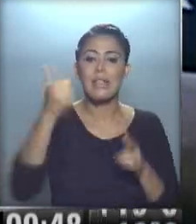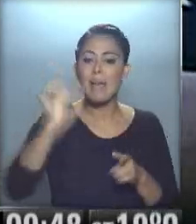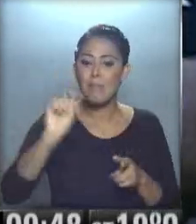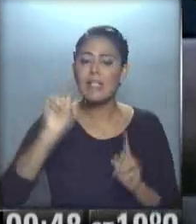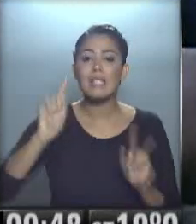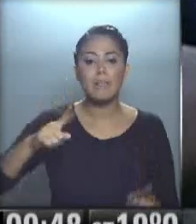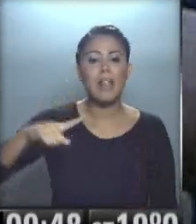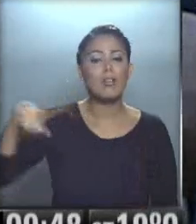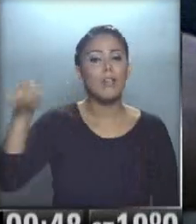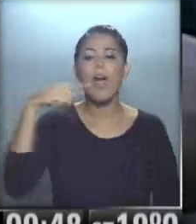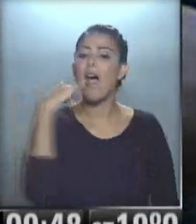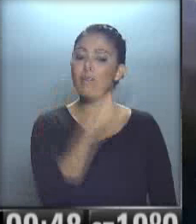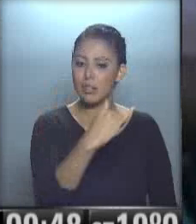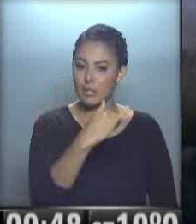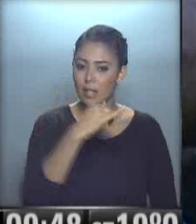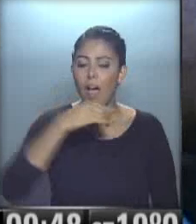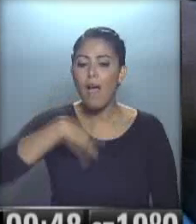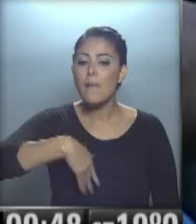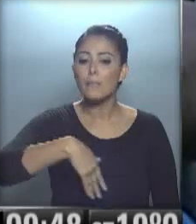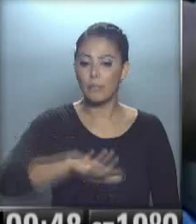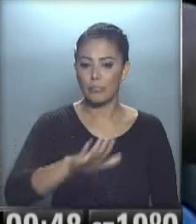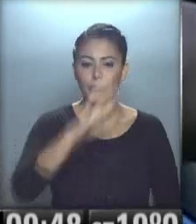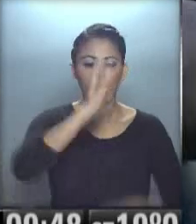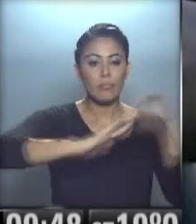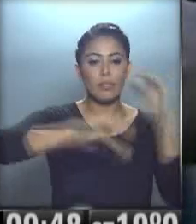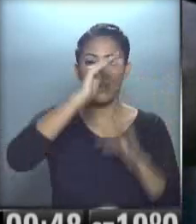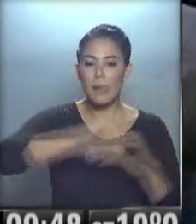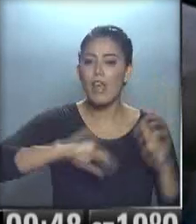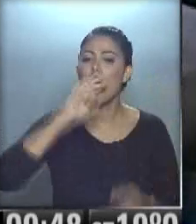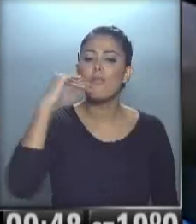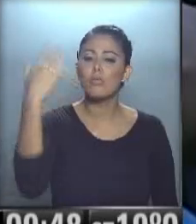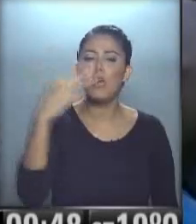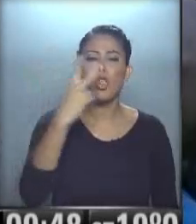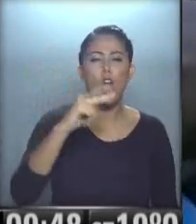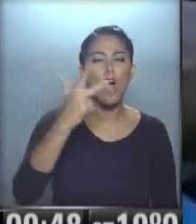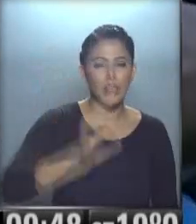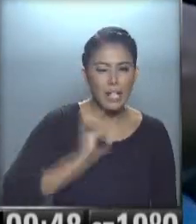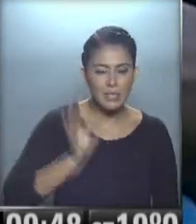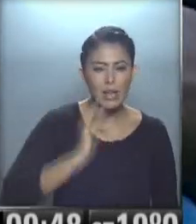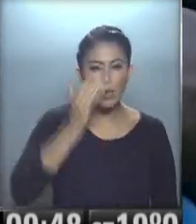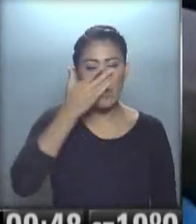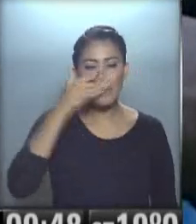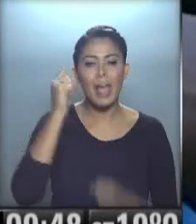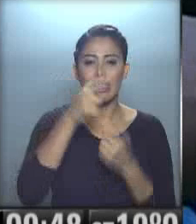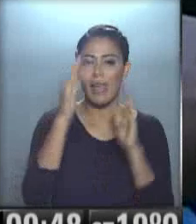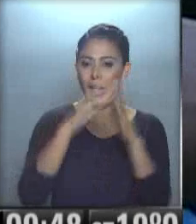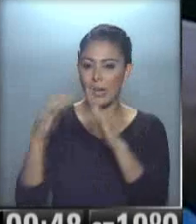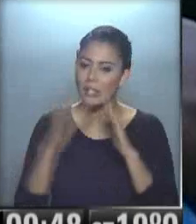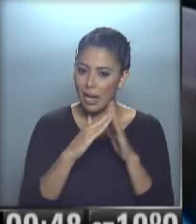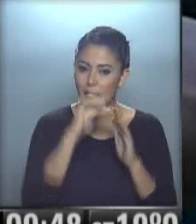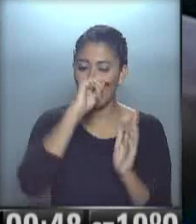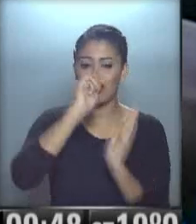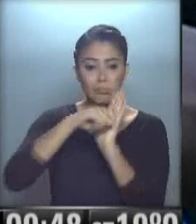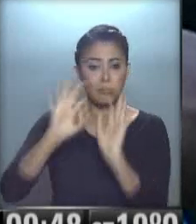le dijeron que iban a hacer departamento y en un futuro de 2-3 años le iban a dar una vivienda saliendo a